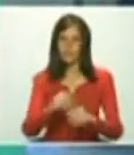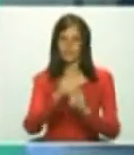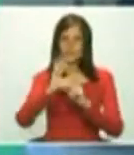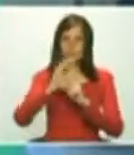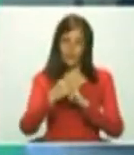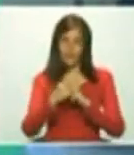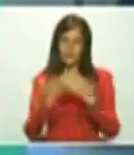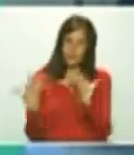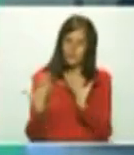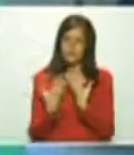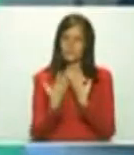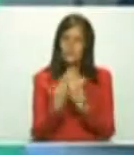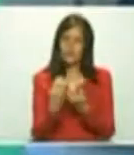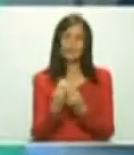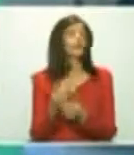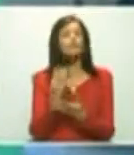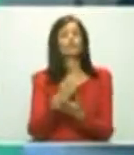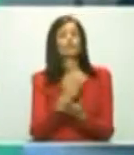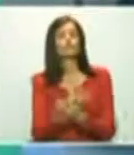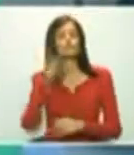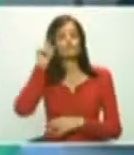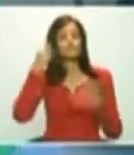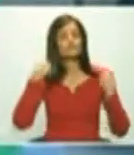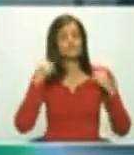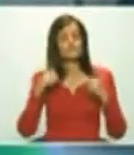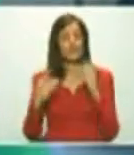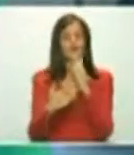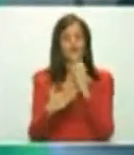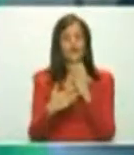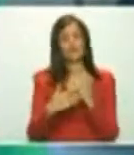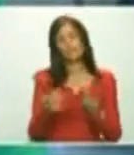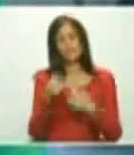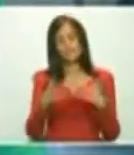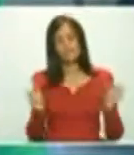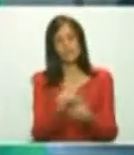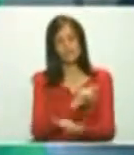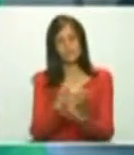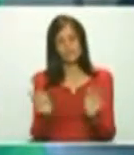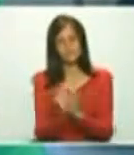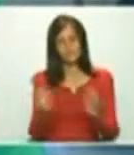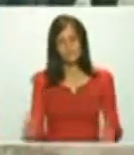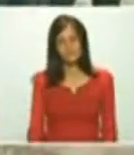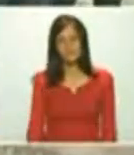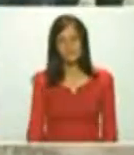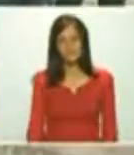cultural que estuvo acompañada por cursos de adiestramiento tecnológico para el público en general.